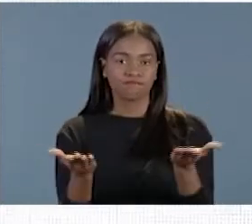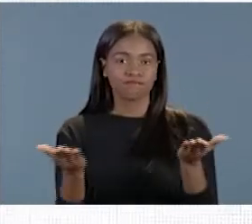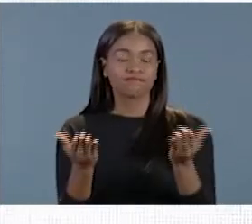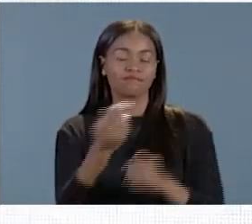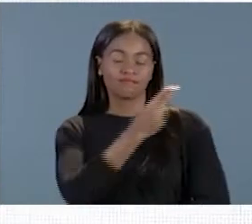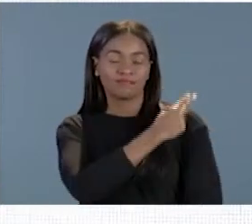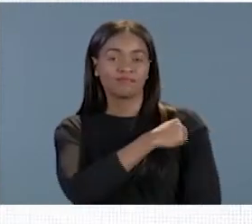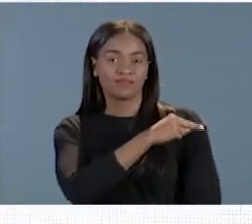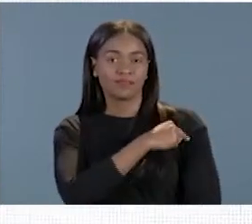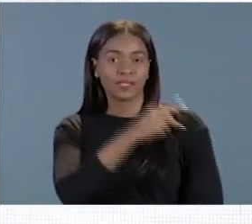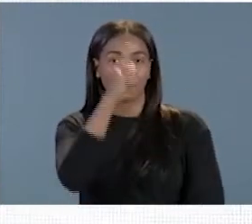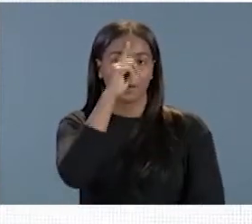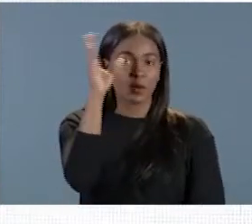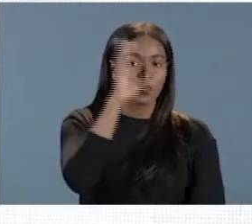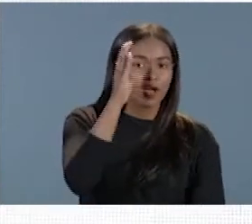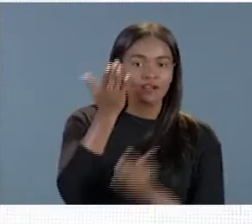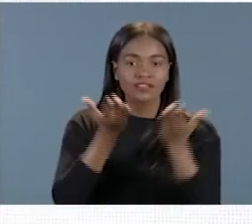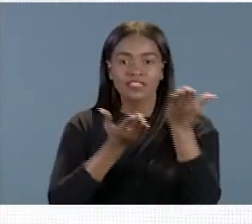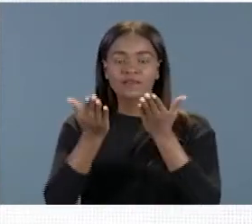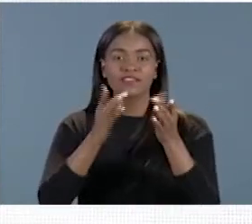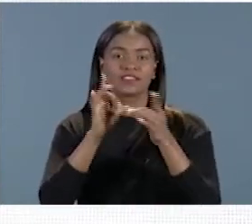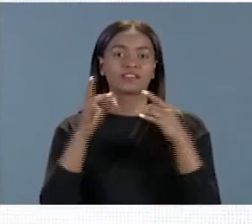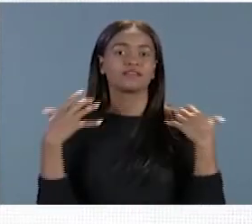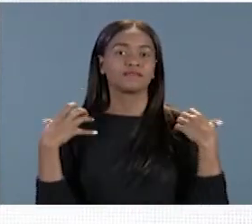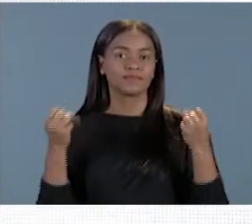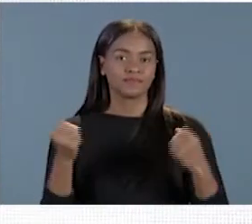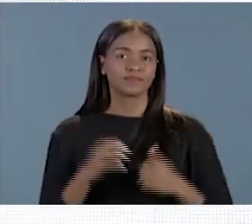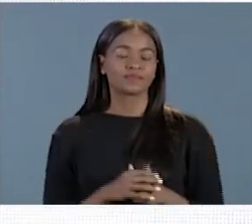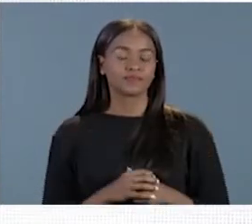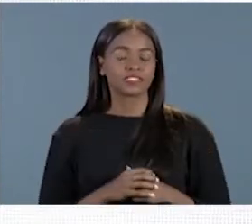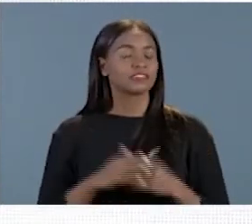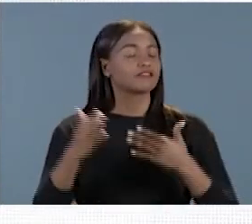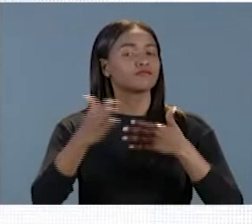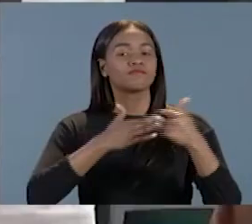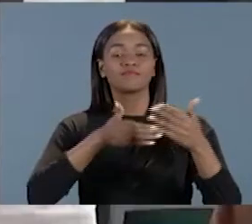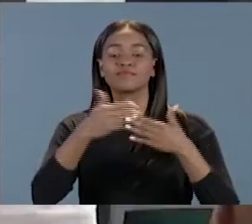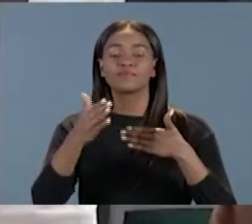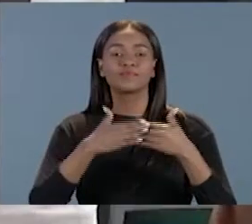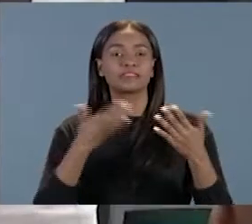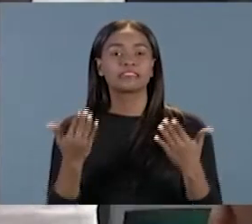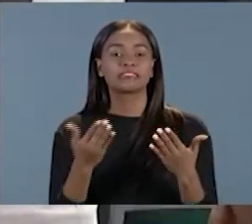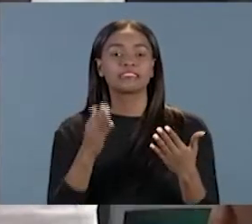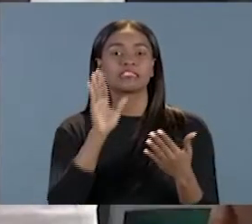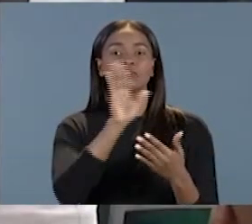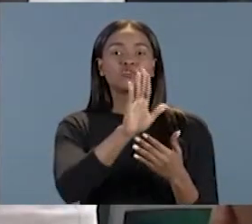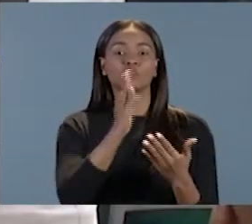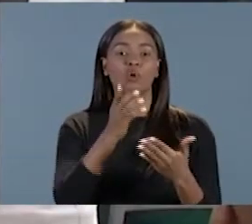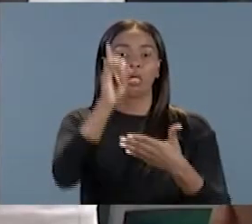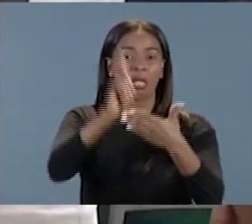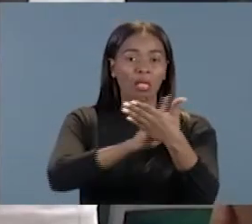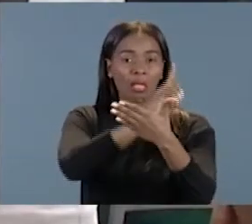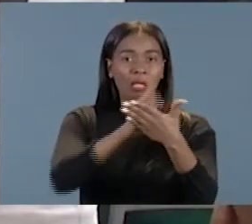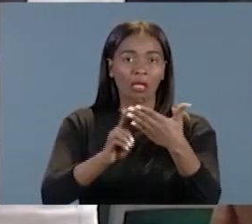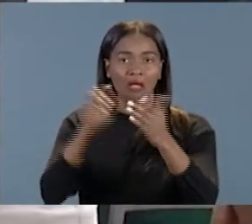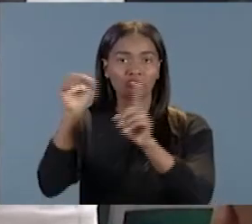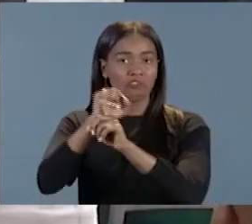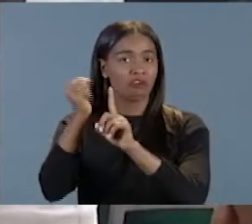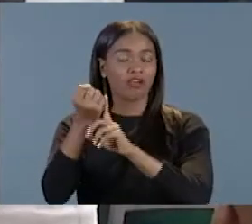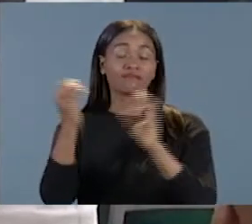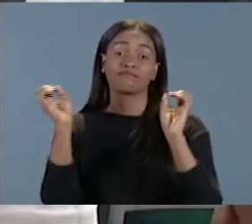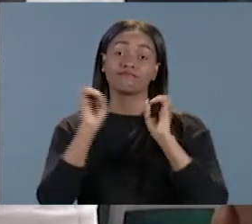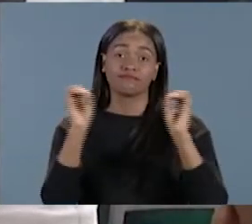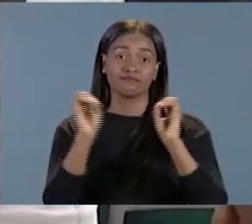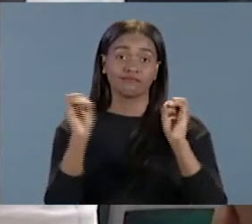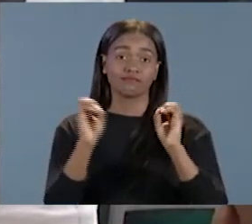institución a buscar servicio de salud, sin ningún tipo de discriminación social,